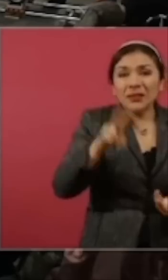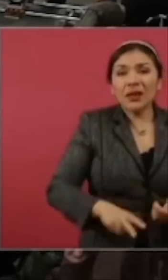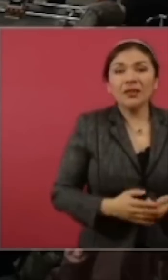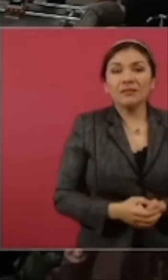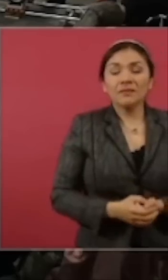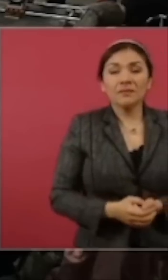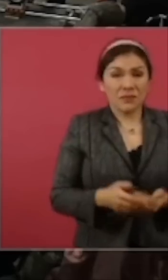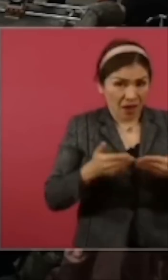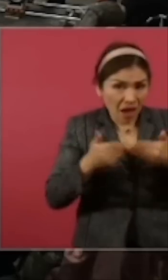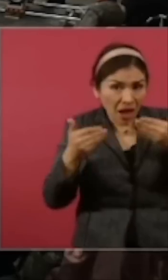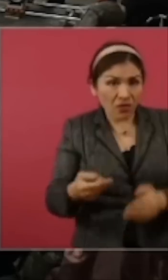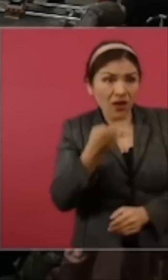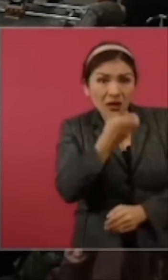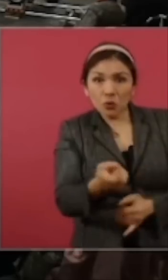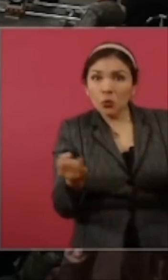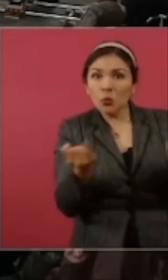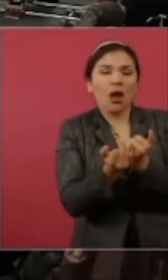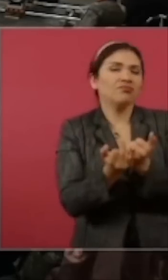Eso ya no sucede,